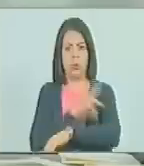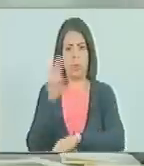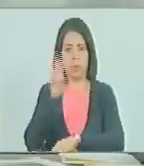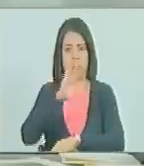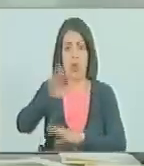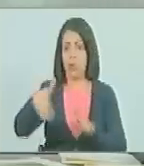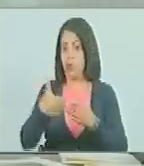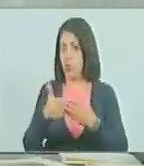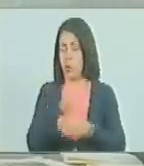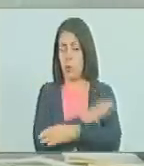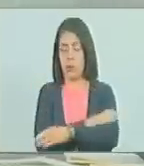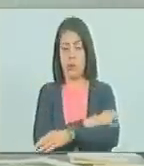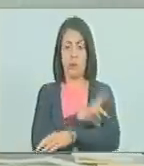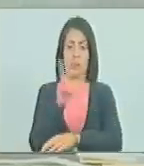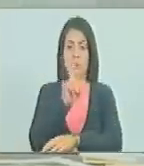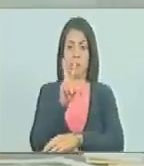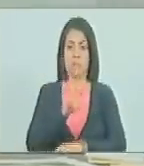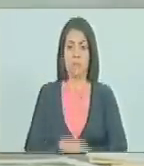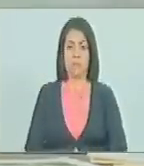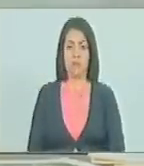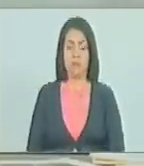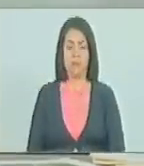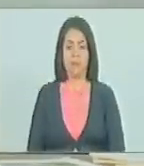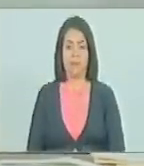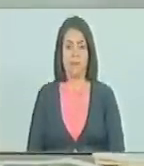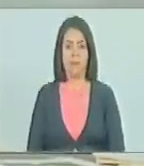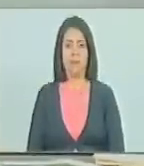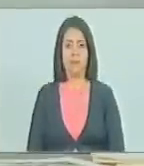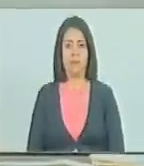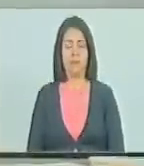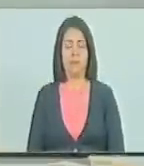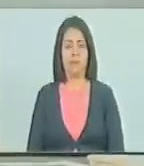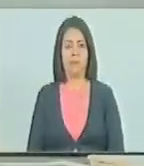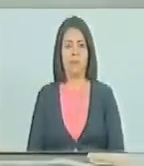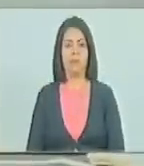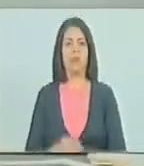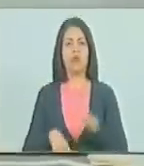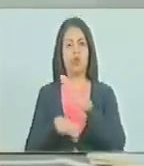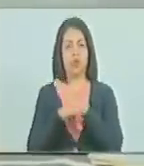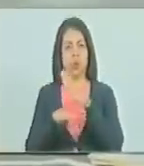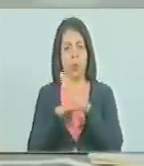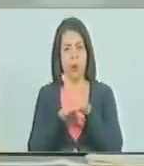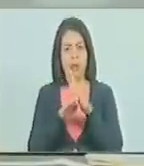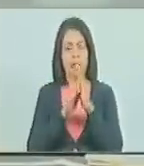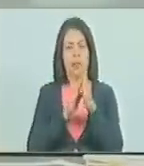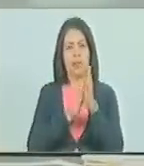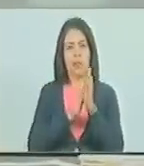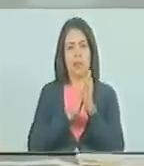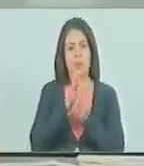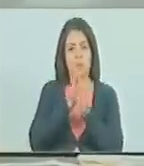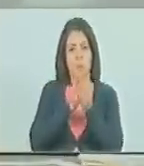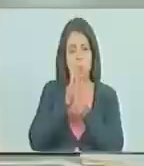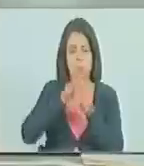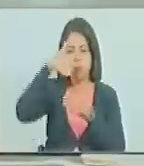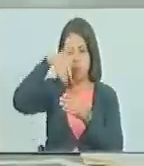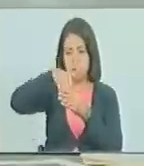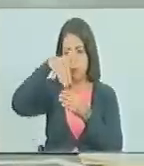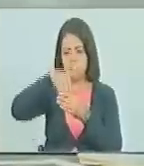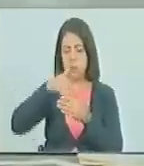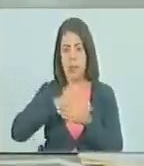toda la oposición venezolana, a la que anda concursando en unas primarias, pero